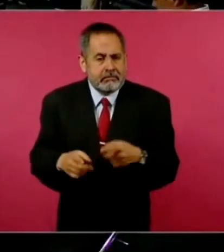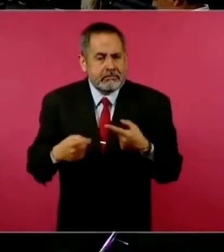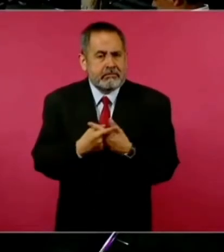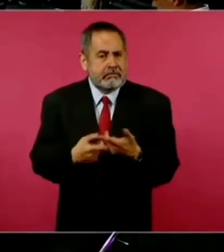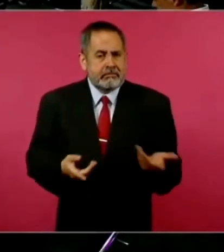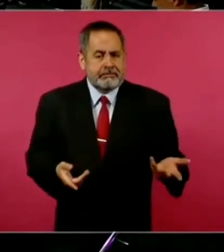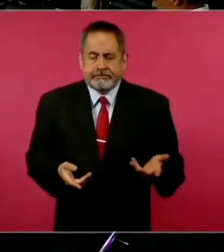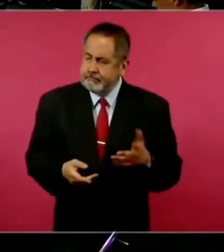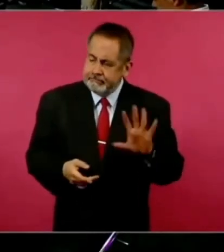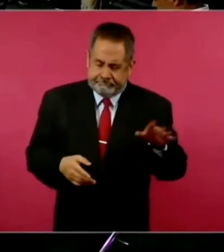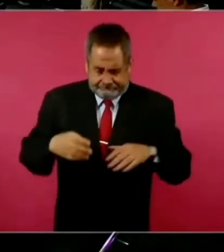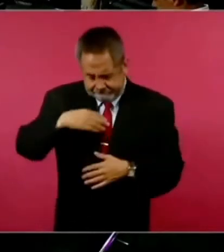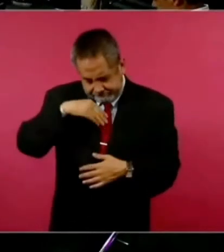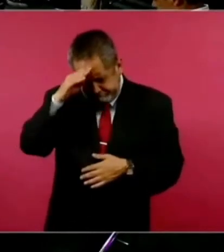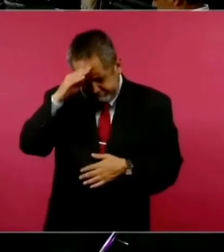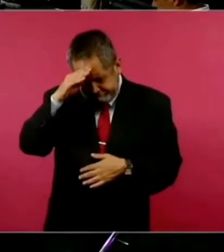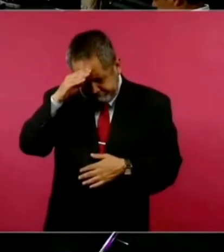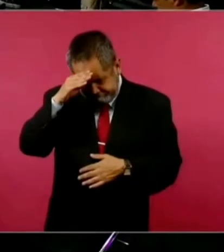Pues